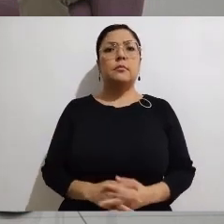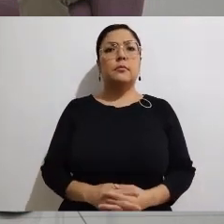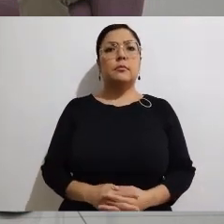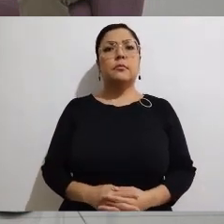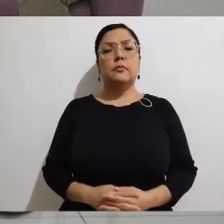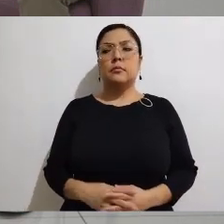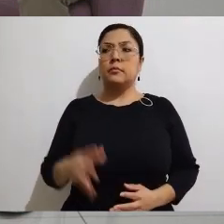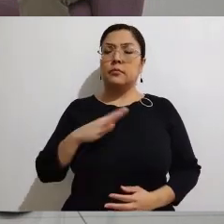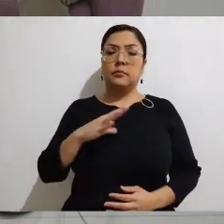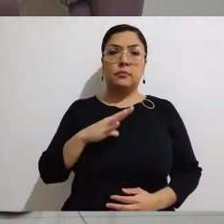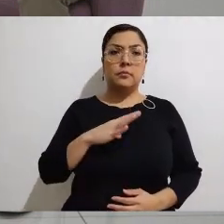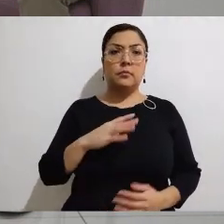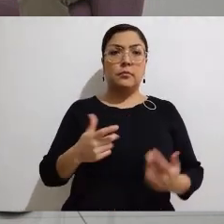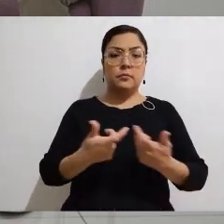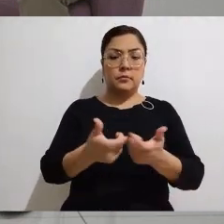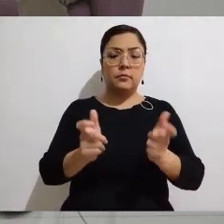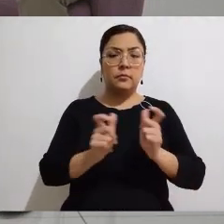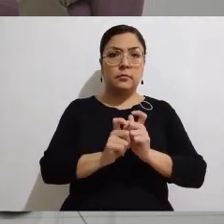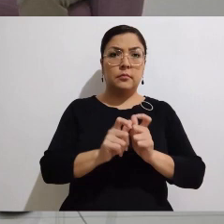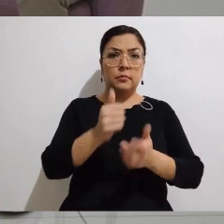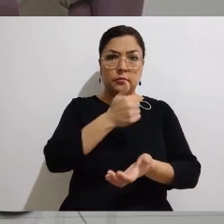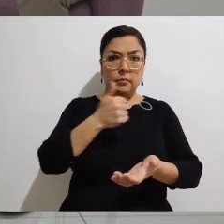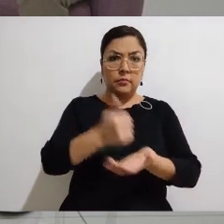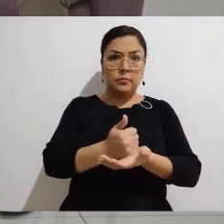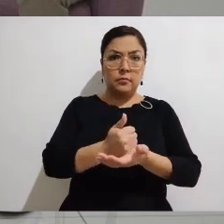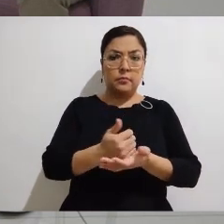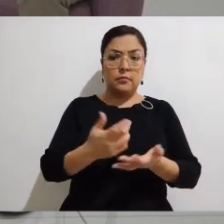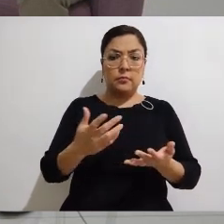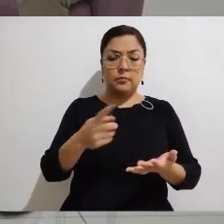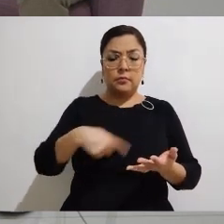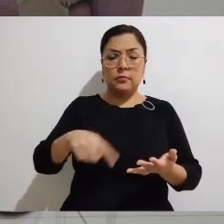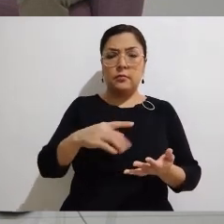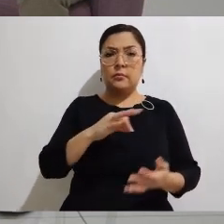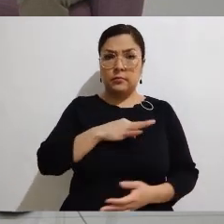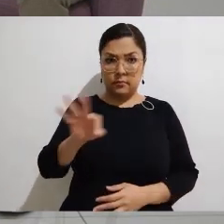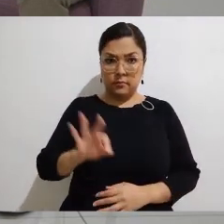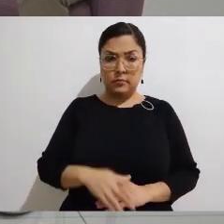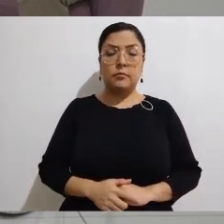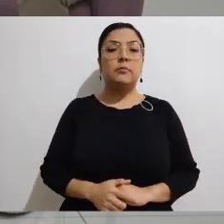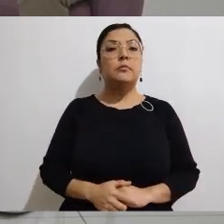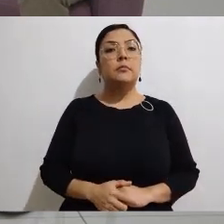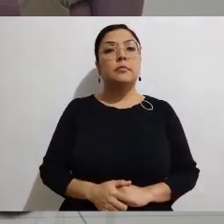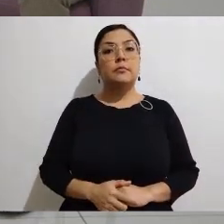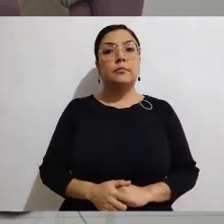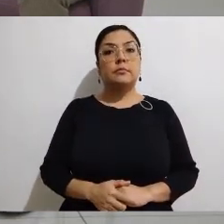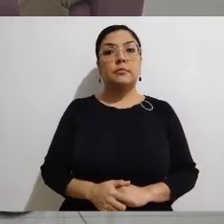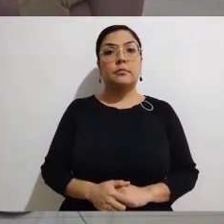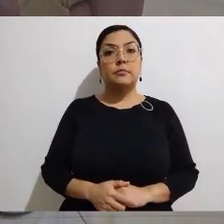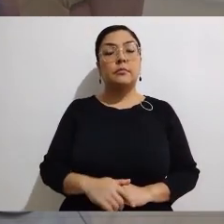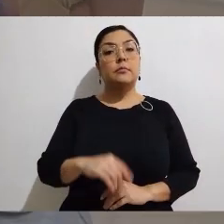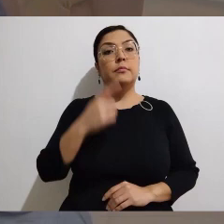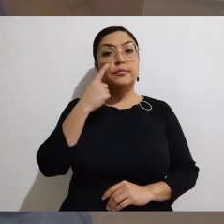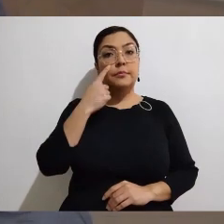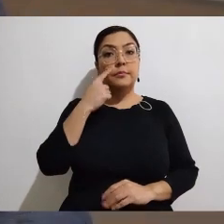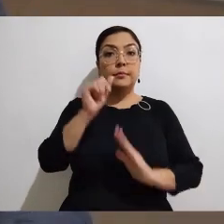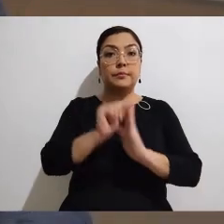por ahí comités municipales electorales. Entonces preguntarle, ¿tendremos órganos desconcentrados? Así es, consejero, a partir